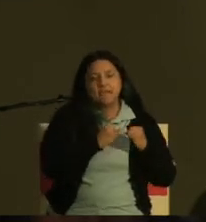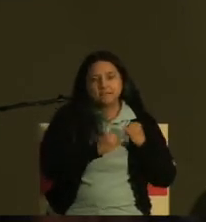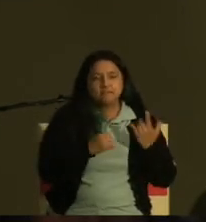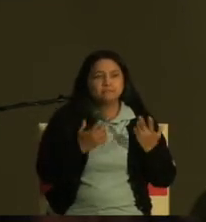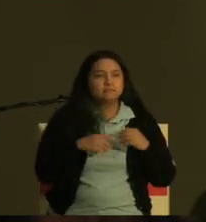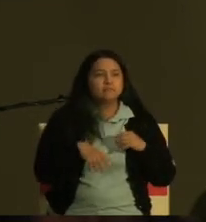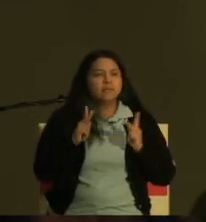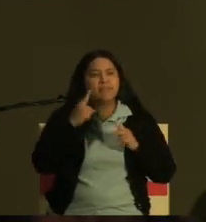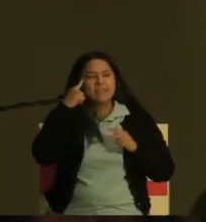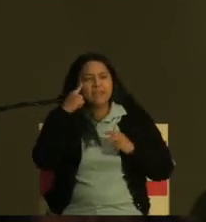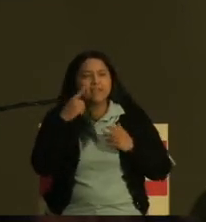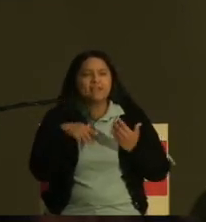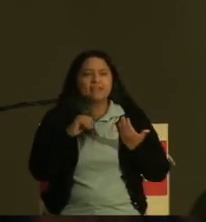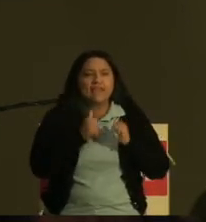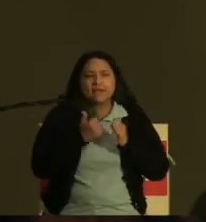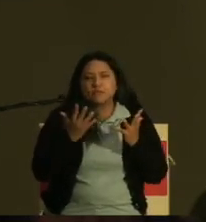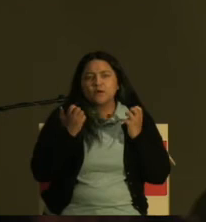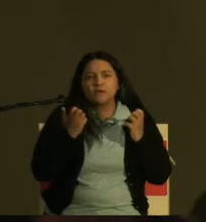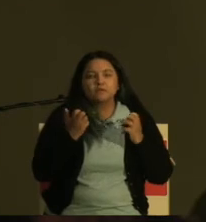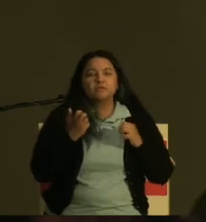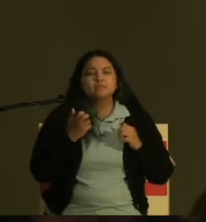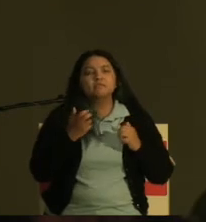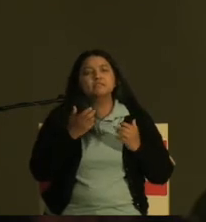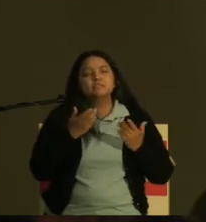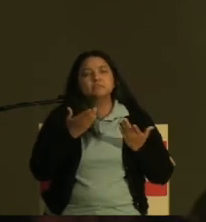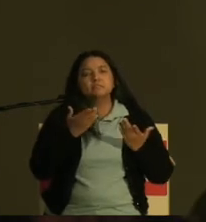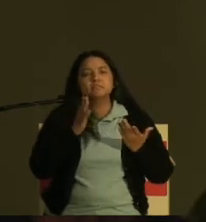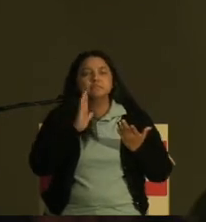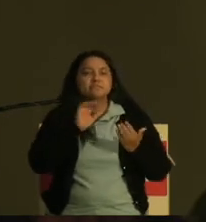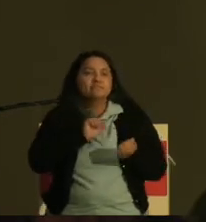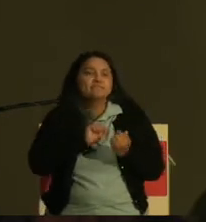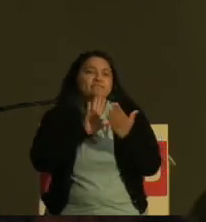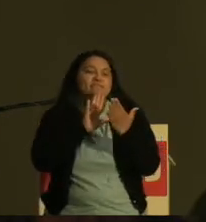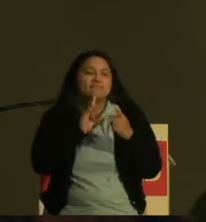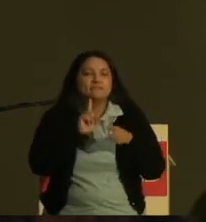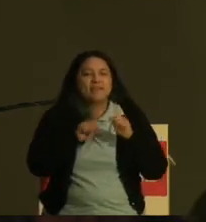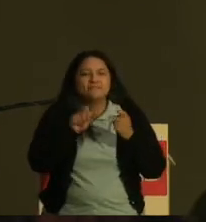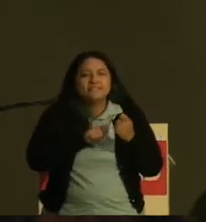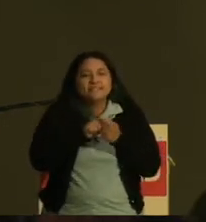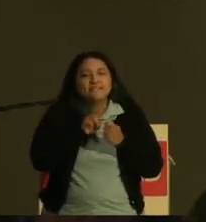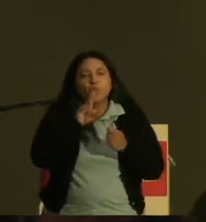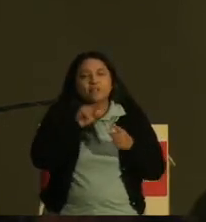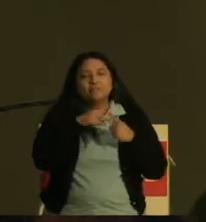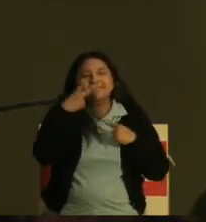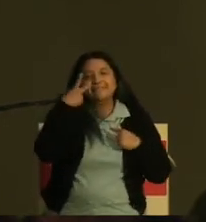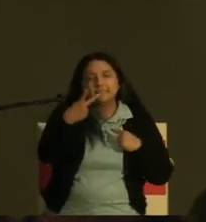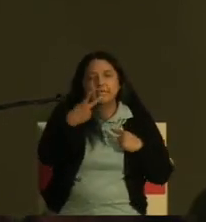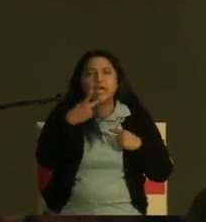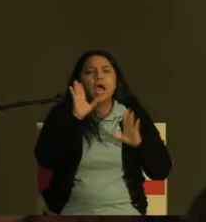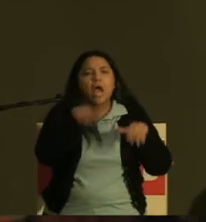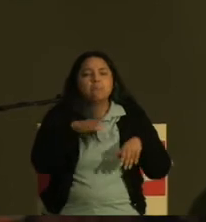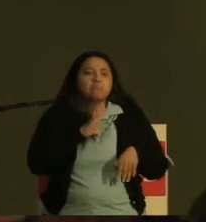accidente, cómo quisieras quedar, ¿no? Bueno, sin tacto, pero quiero ver, ¿no? Y sin oído, bueno, está bien, pero quiero ver,